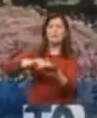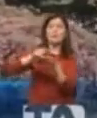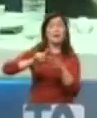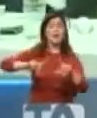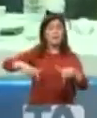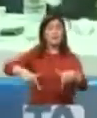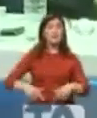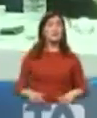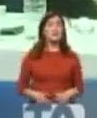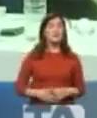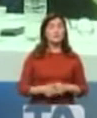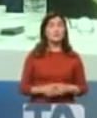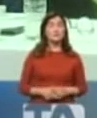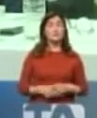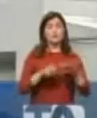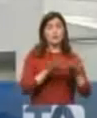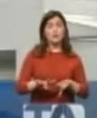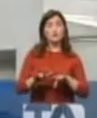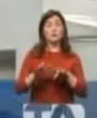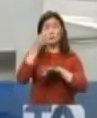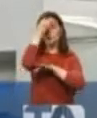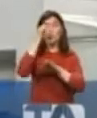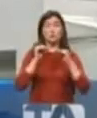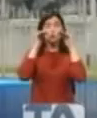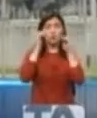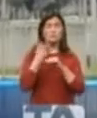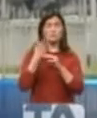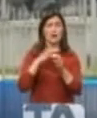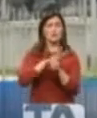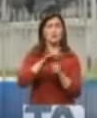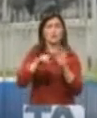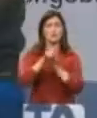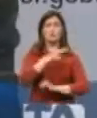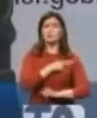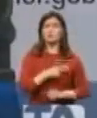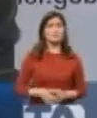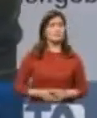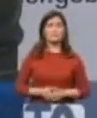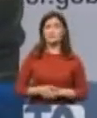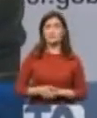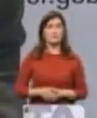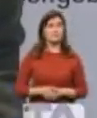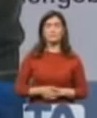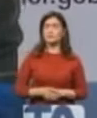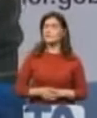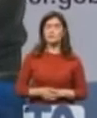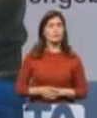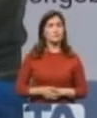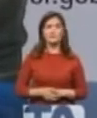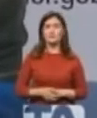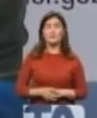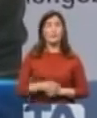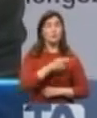presidente Moreno. Según el secretario de Educación Superior, esto no afectará a las universidades. Estoy casi convencido que las vacantes